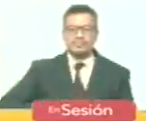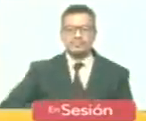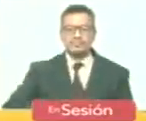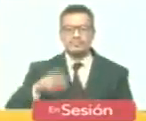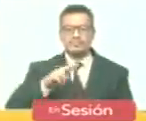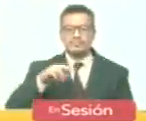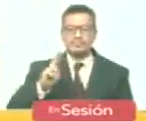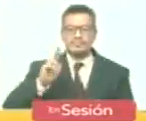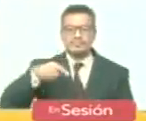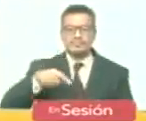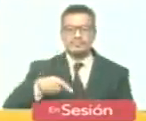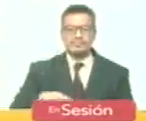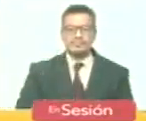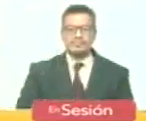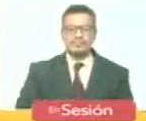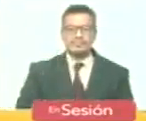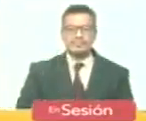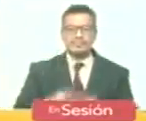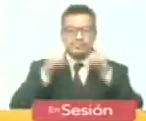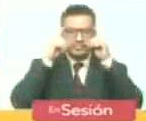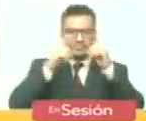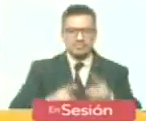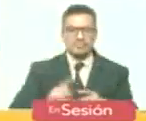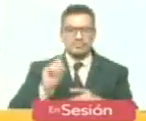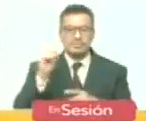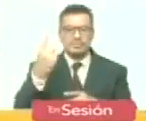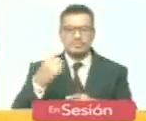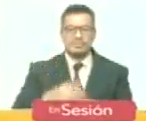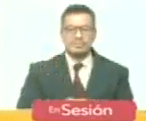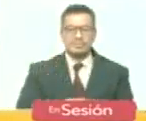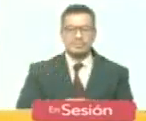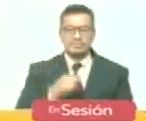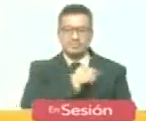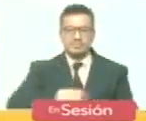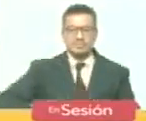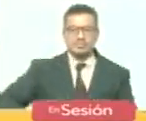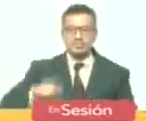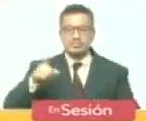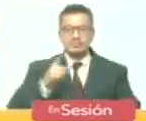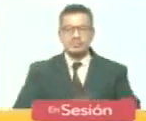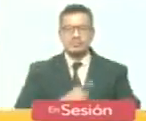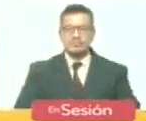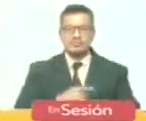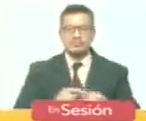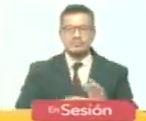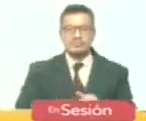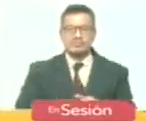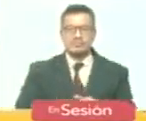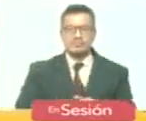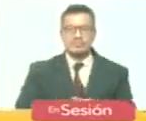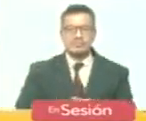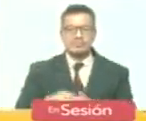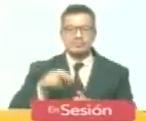y además lo recibió por la puerta principal el presidente de aquel entonces, Henry